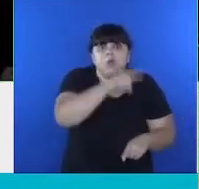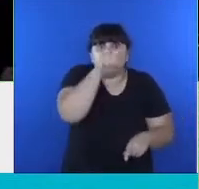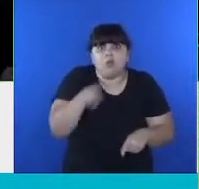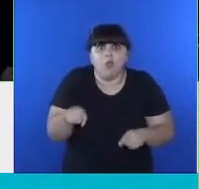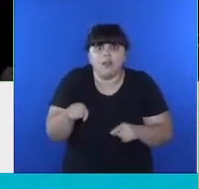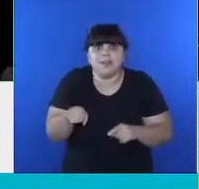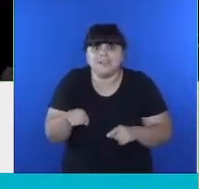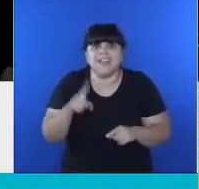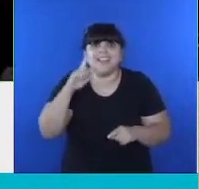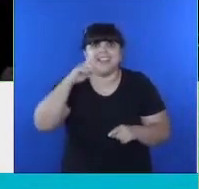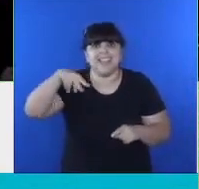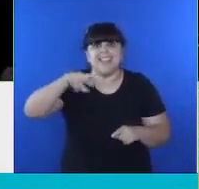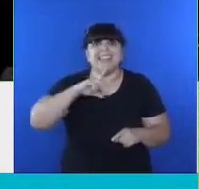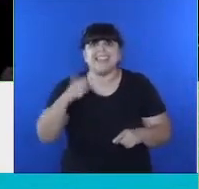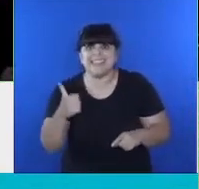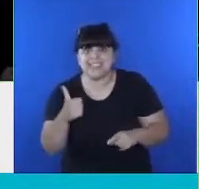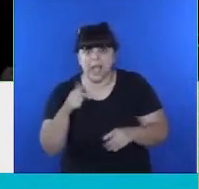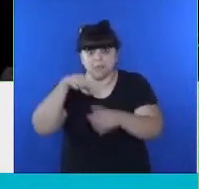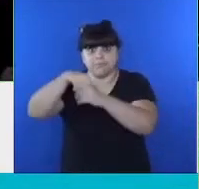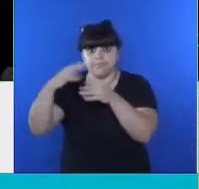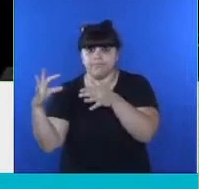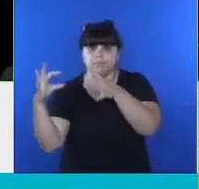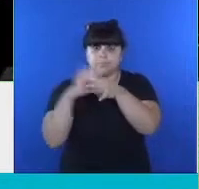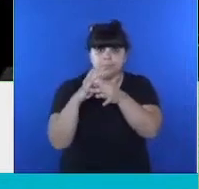través del INTA, por ejemplo,